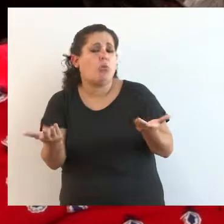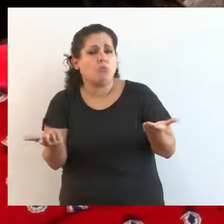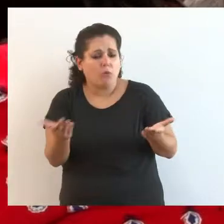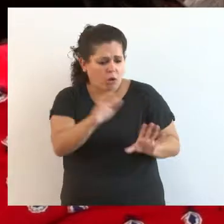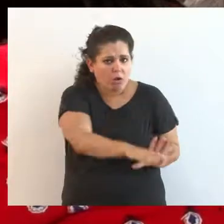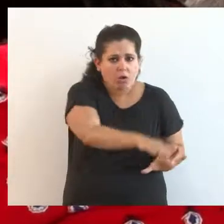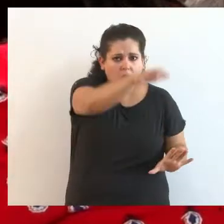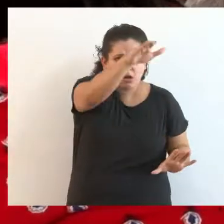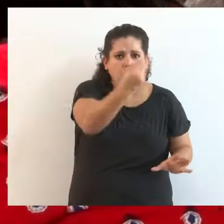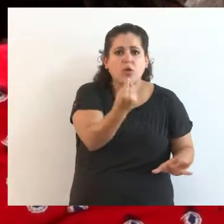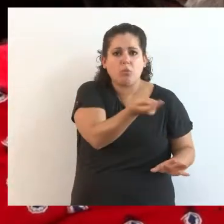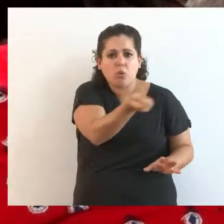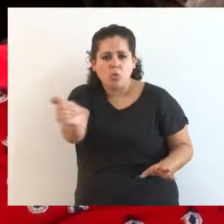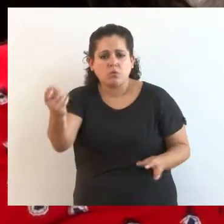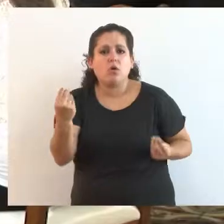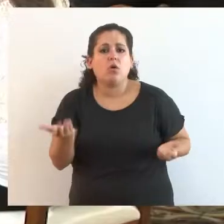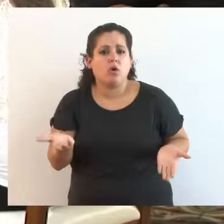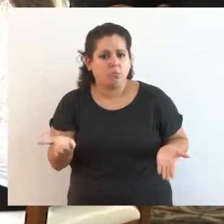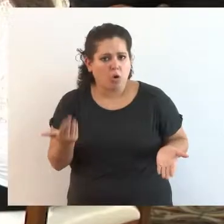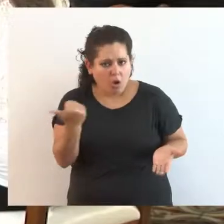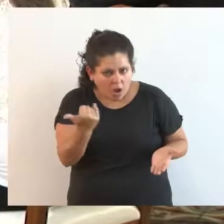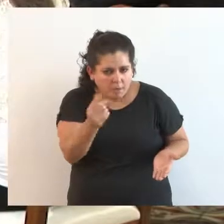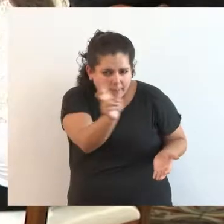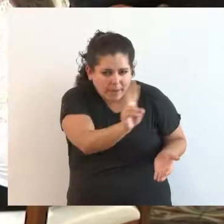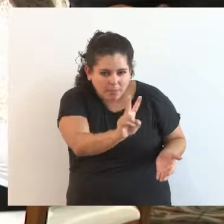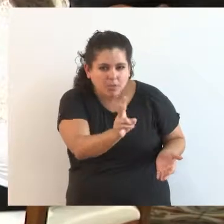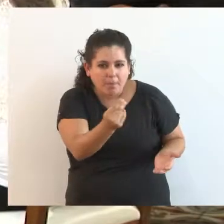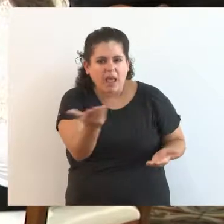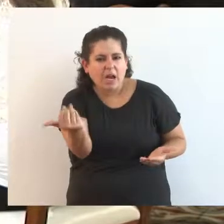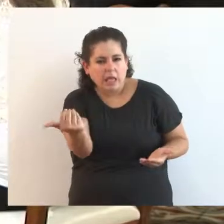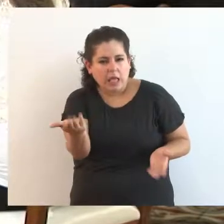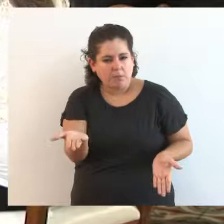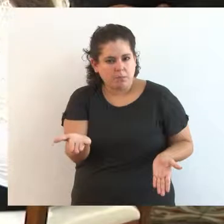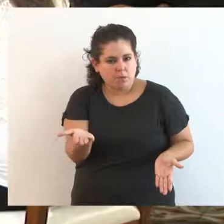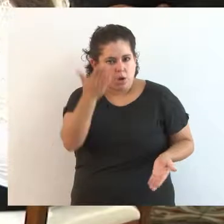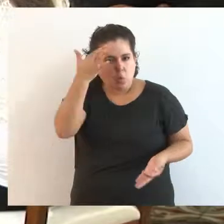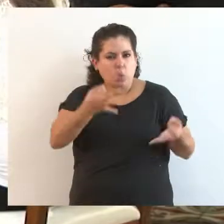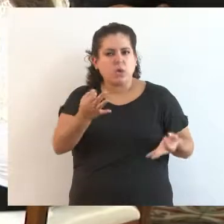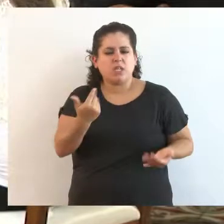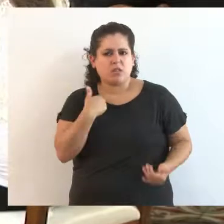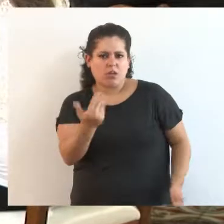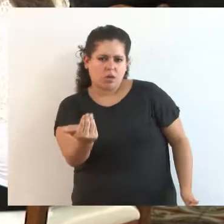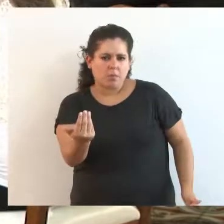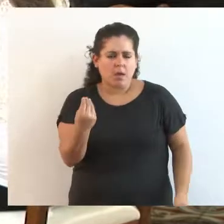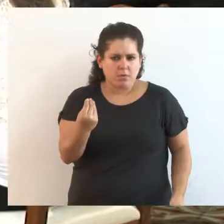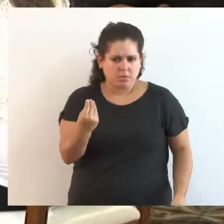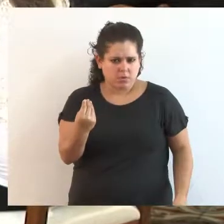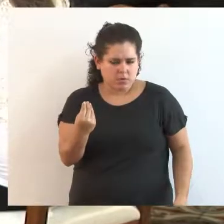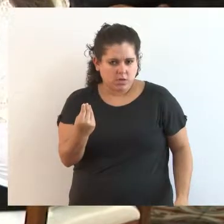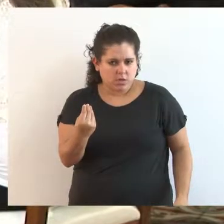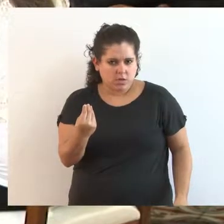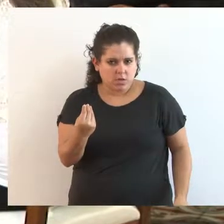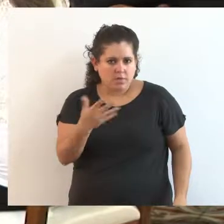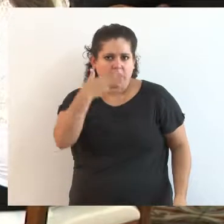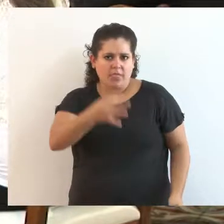jurídicos, ¿cómo la criatura cuando llegue a más grande va a tener el permiso de reclamar jurídicamente a su